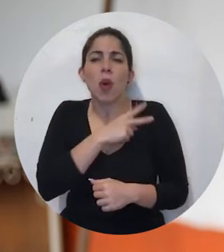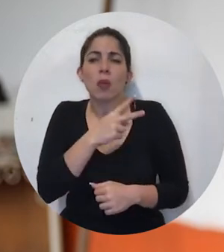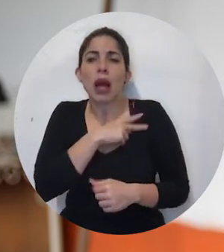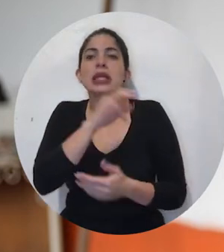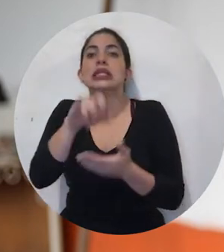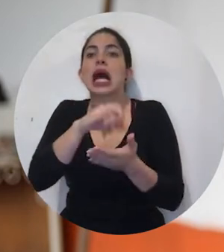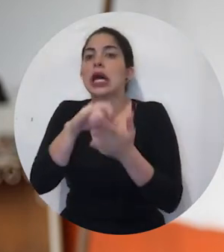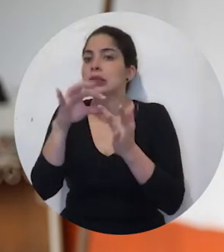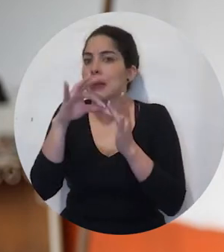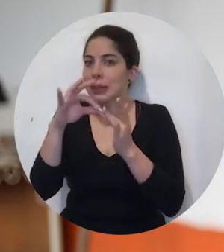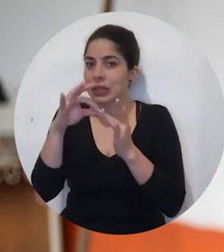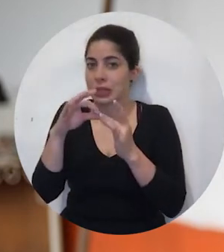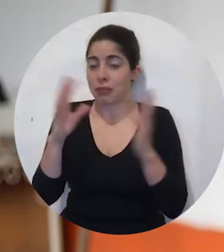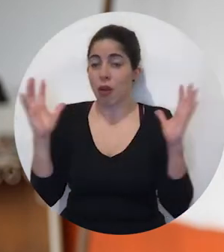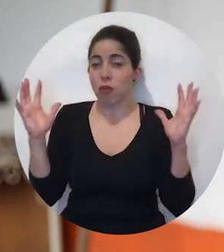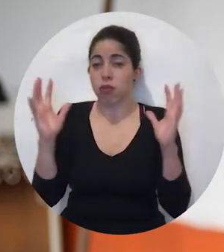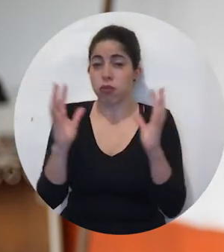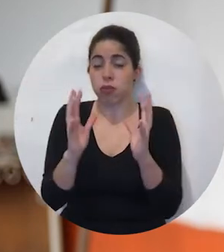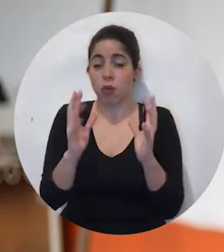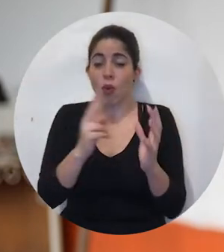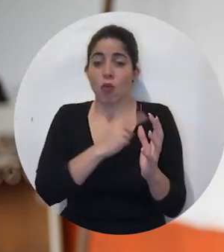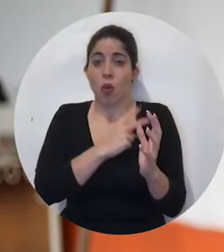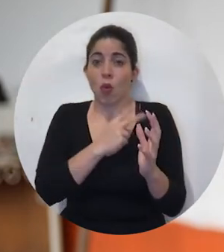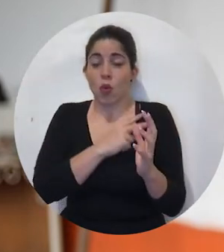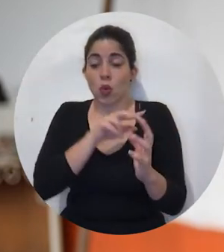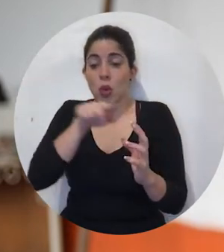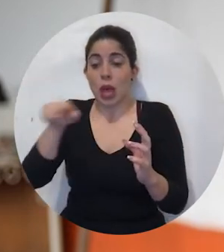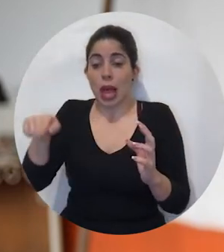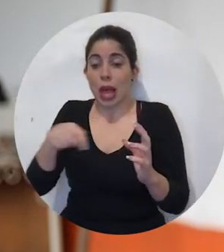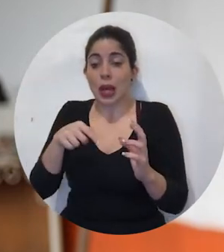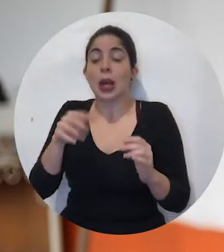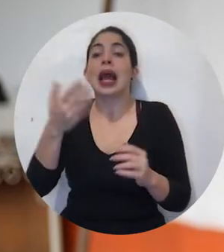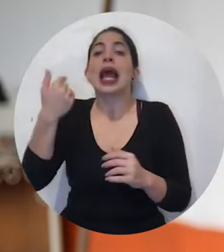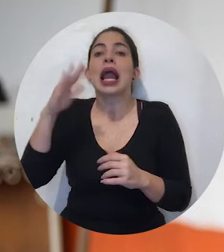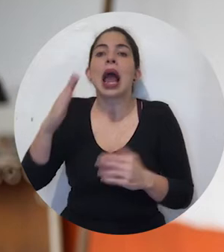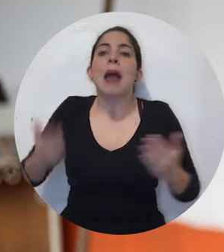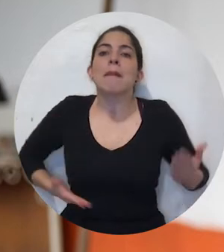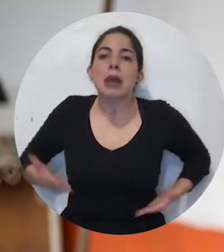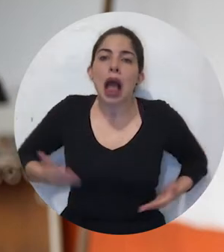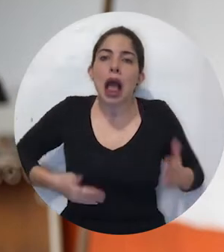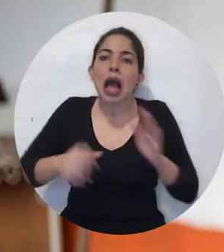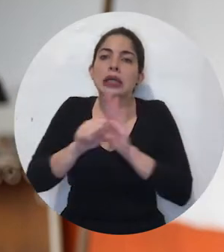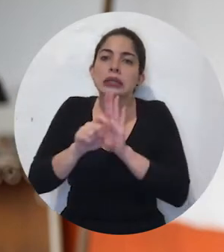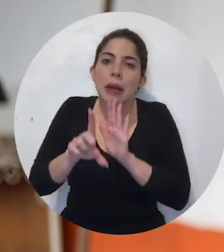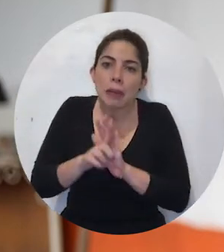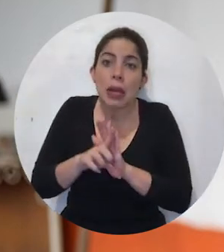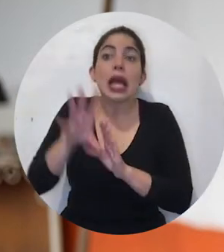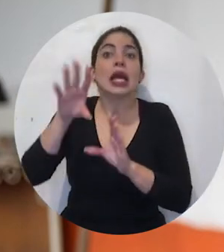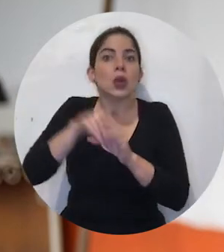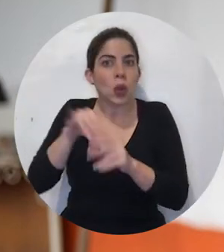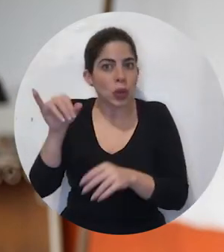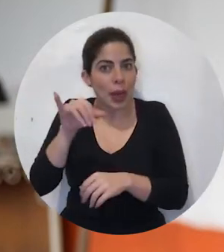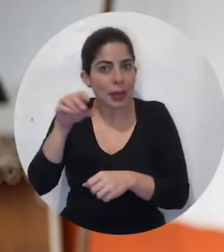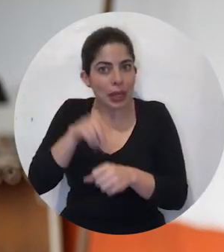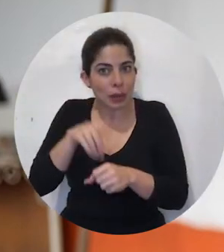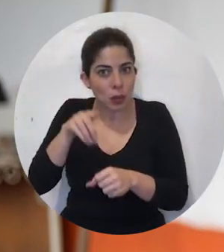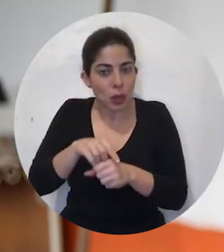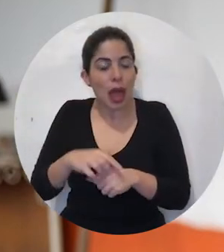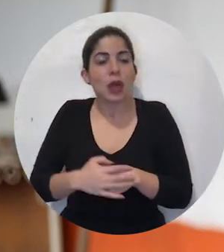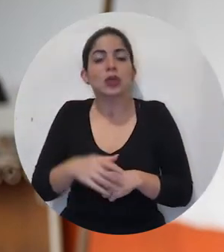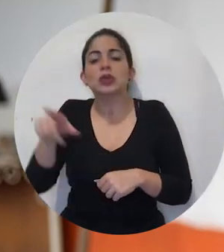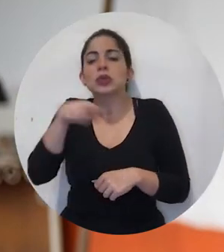aquí en Santo Domingo y en San José especialmente. Esos voluntarios eran parte de los empleados de la Asamblea